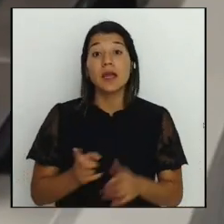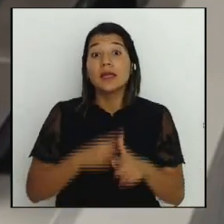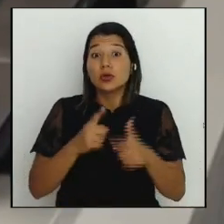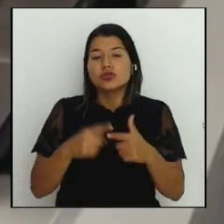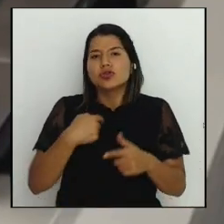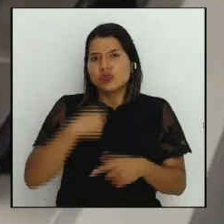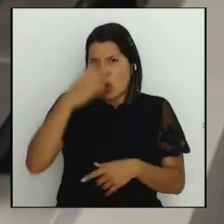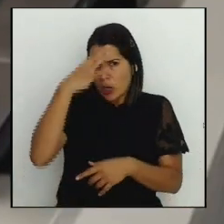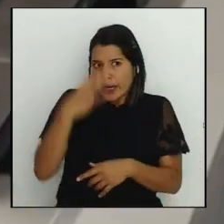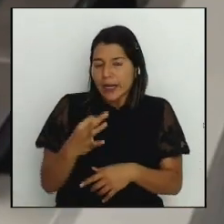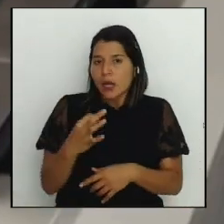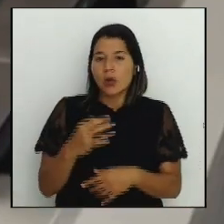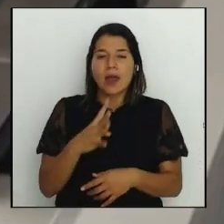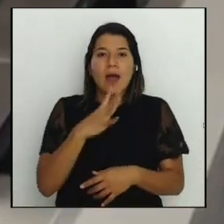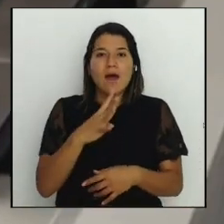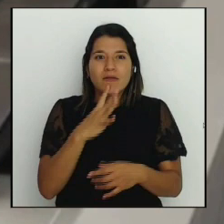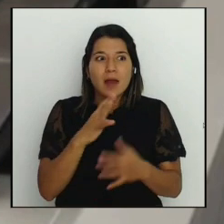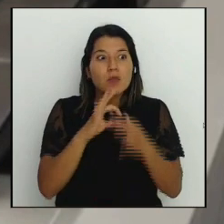hablando